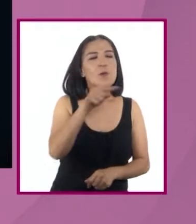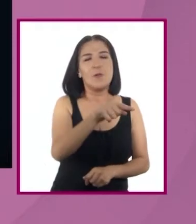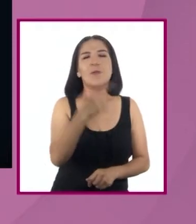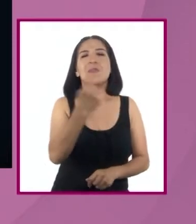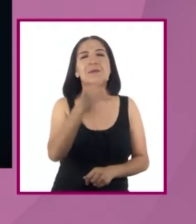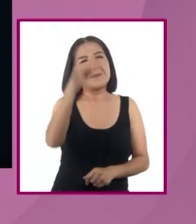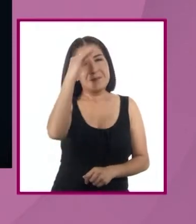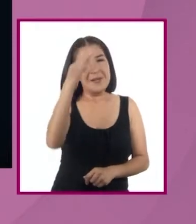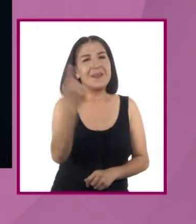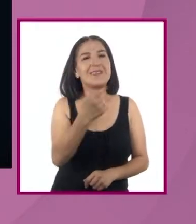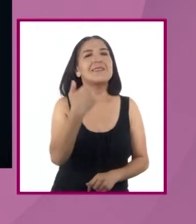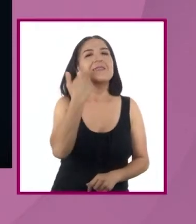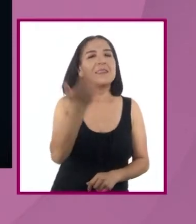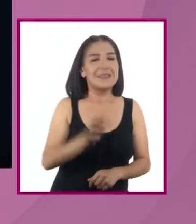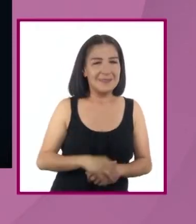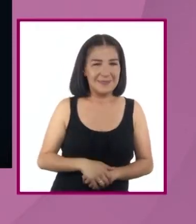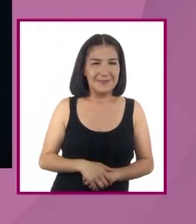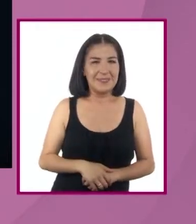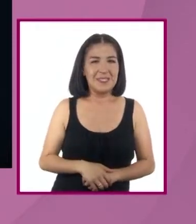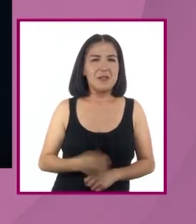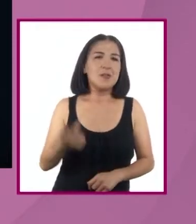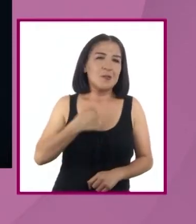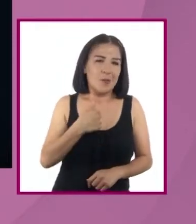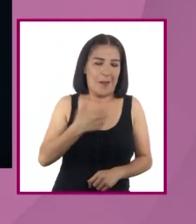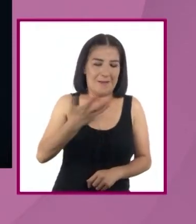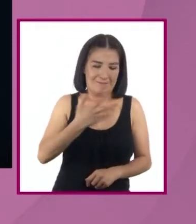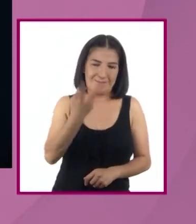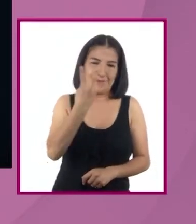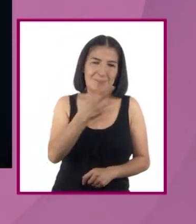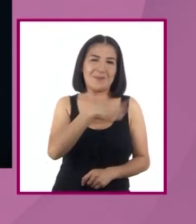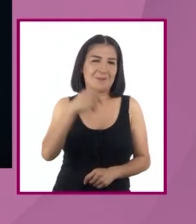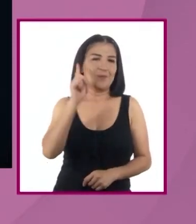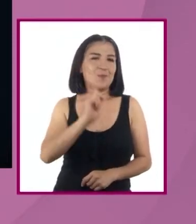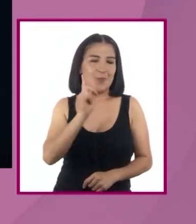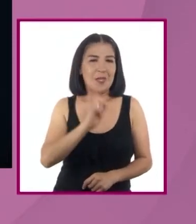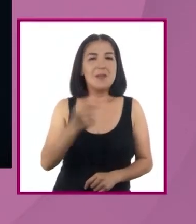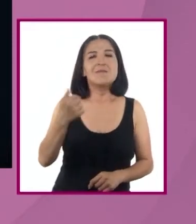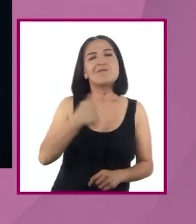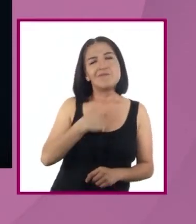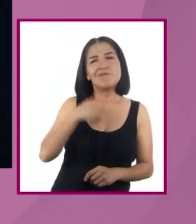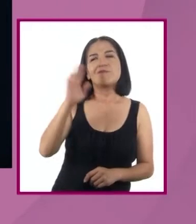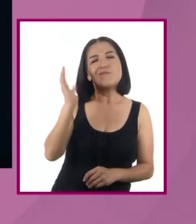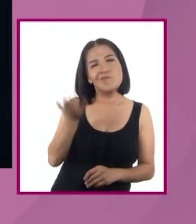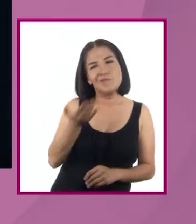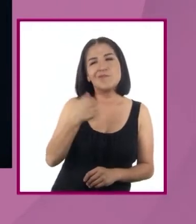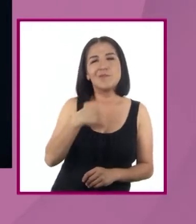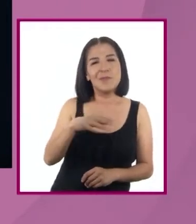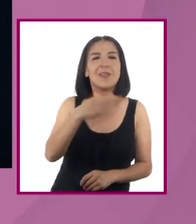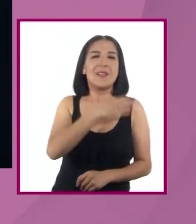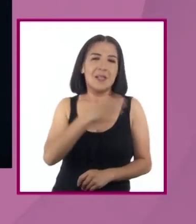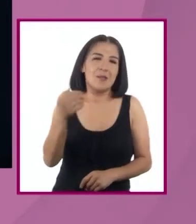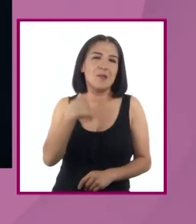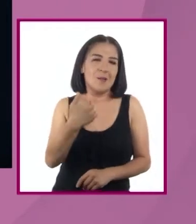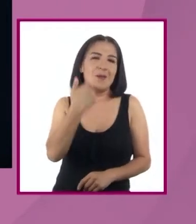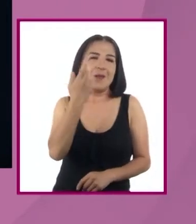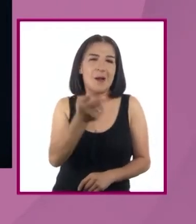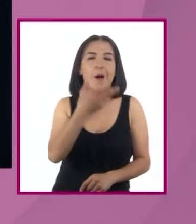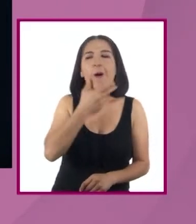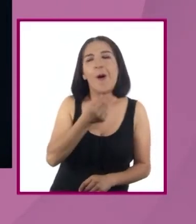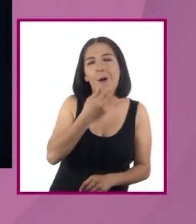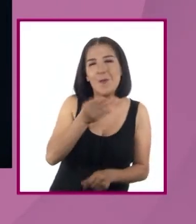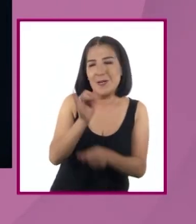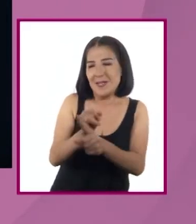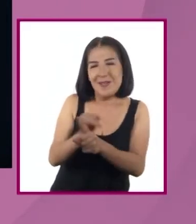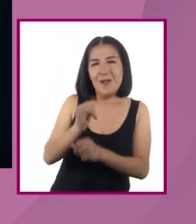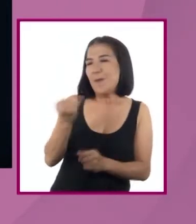fuera? Y pensé, porque yo tenía 2 hijas. Yo quisiera que fuera detective,